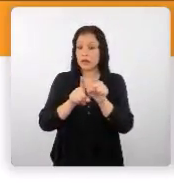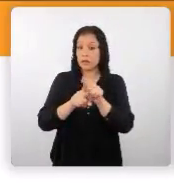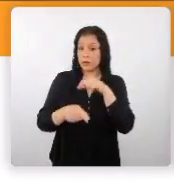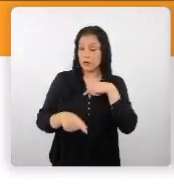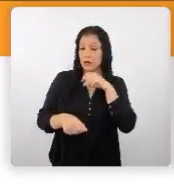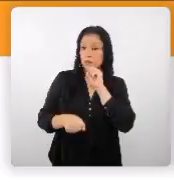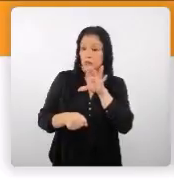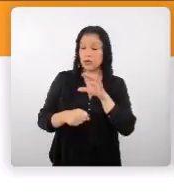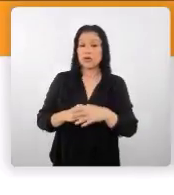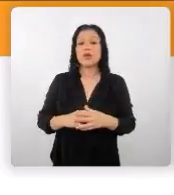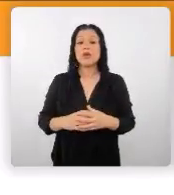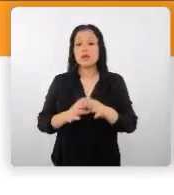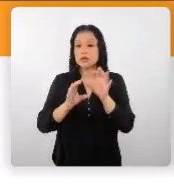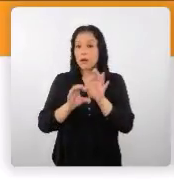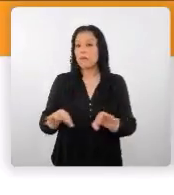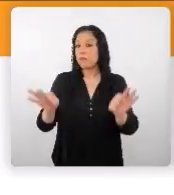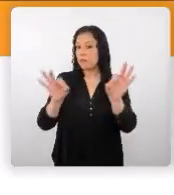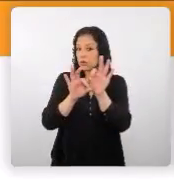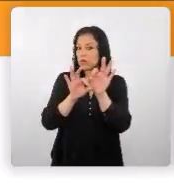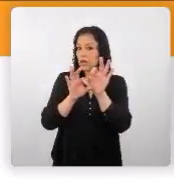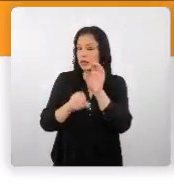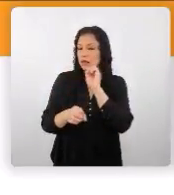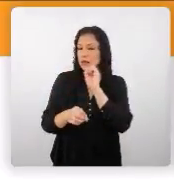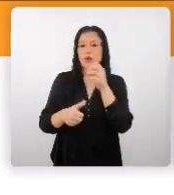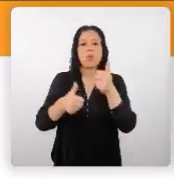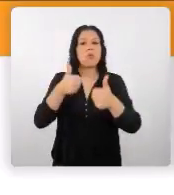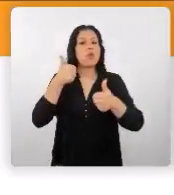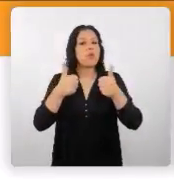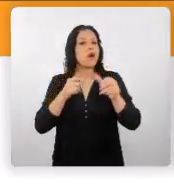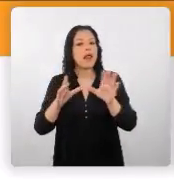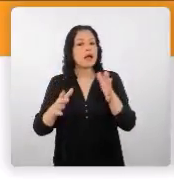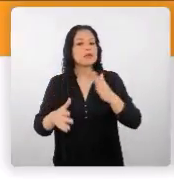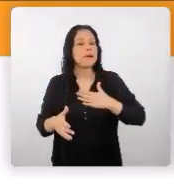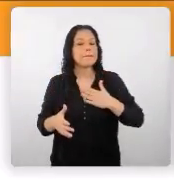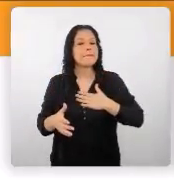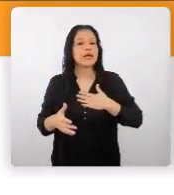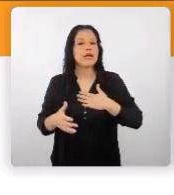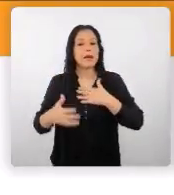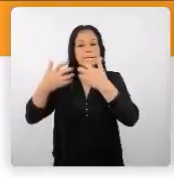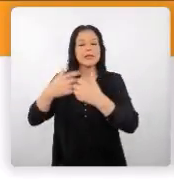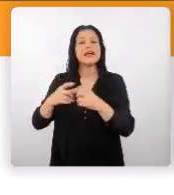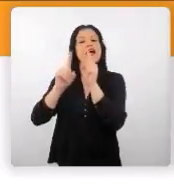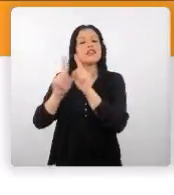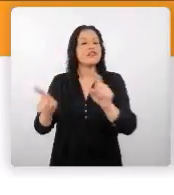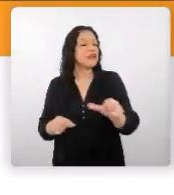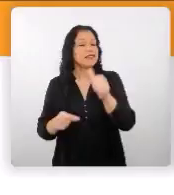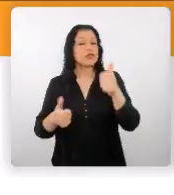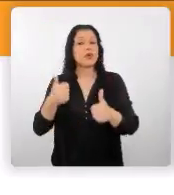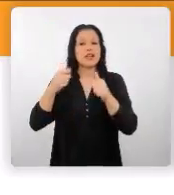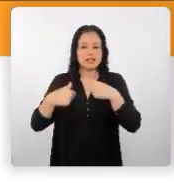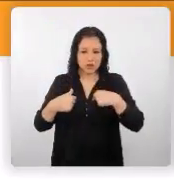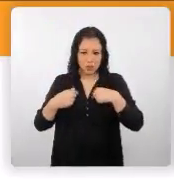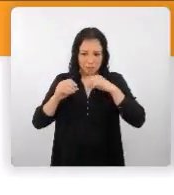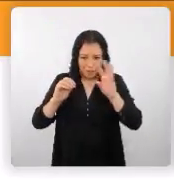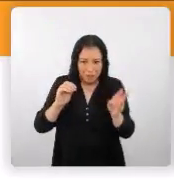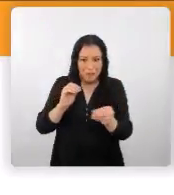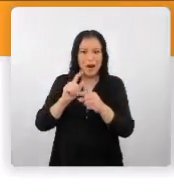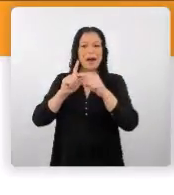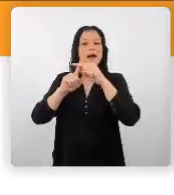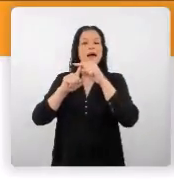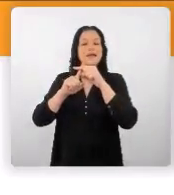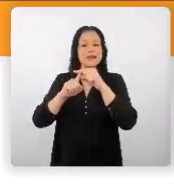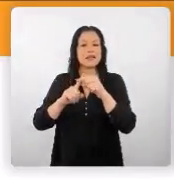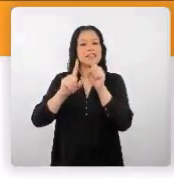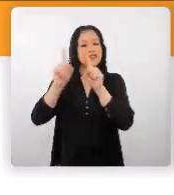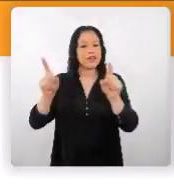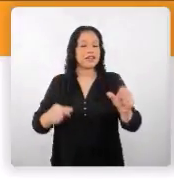mencioné, es importante destacar qué es lo que hace su oferta única, cuál es el plus de los servicios, cómo se